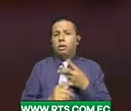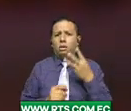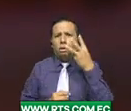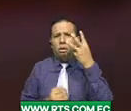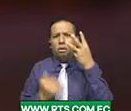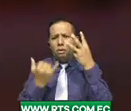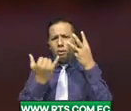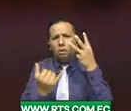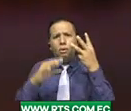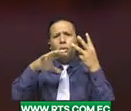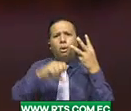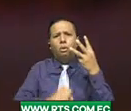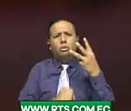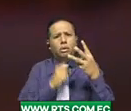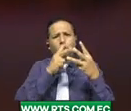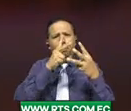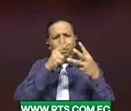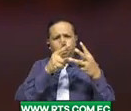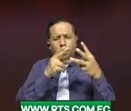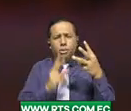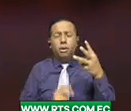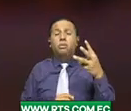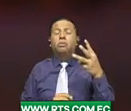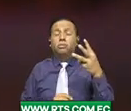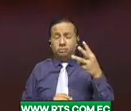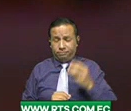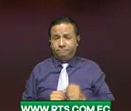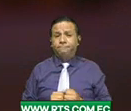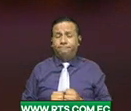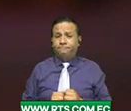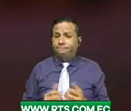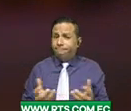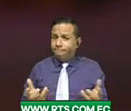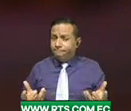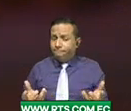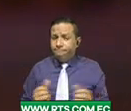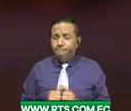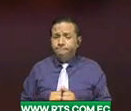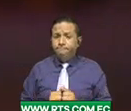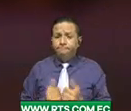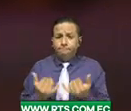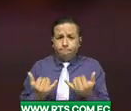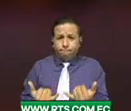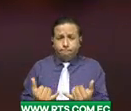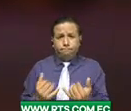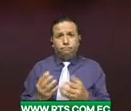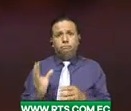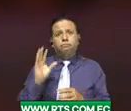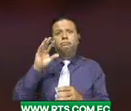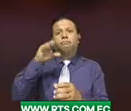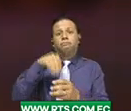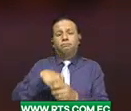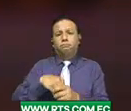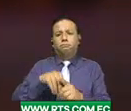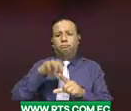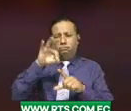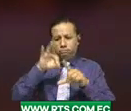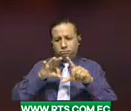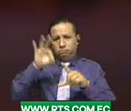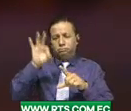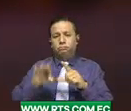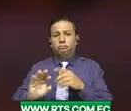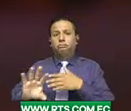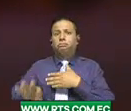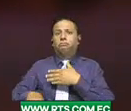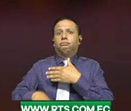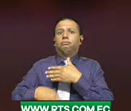hablando de que son 3 personas fallecidas. Pues no, en todo caso, esto va a la estadística respectiva de los